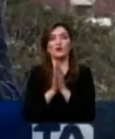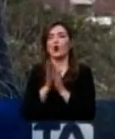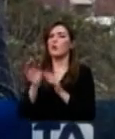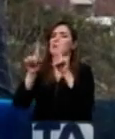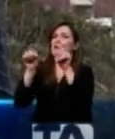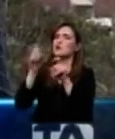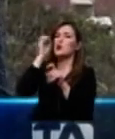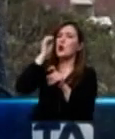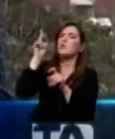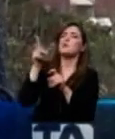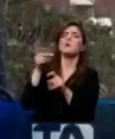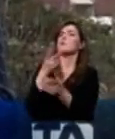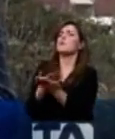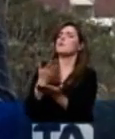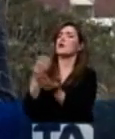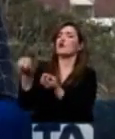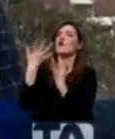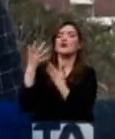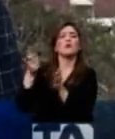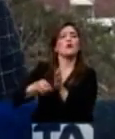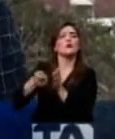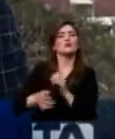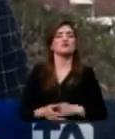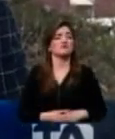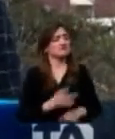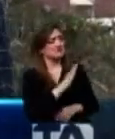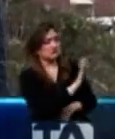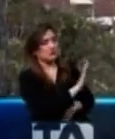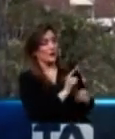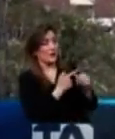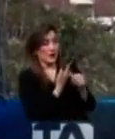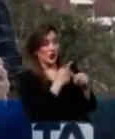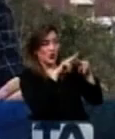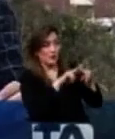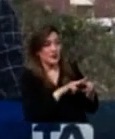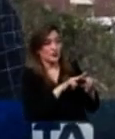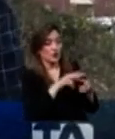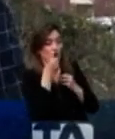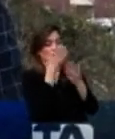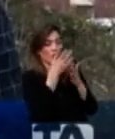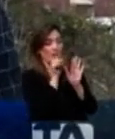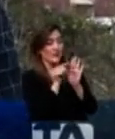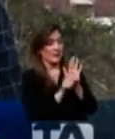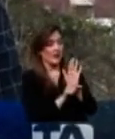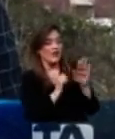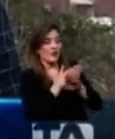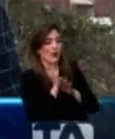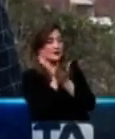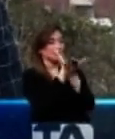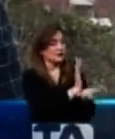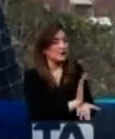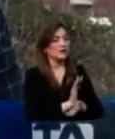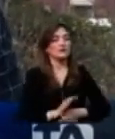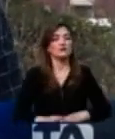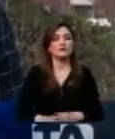mencionados en este informe sin embargo guttenberg era asegura que revisara primero la información en detalle antes de dar un pronunciamiento